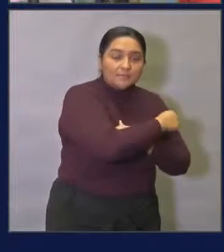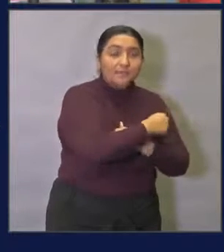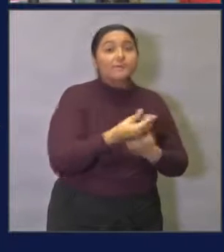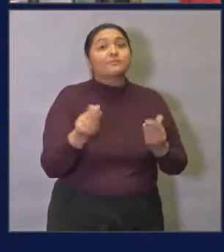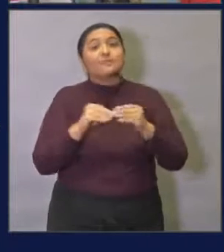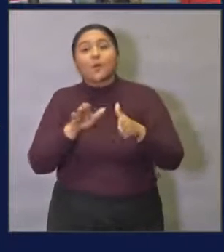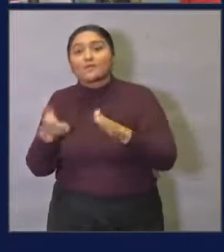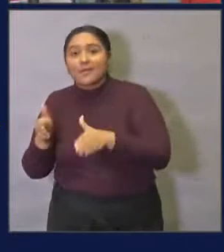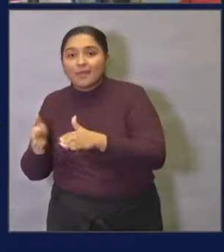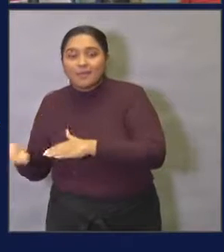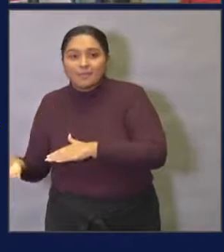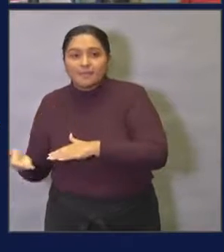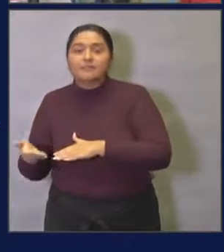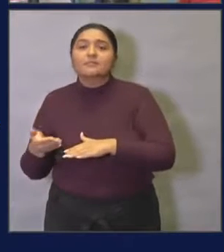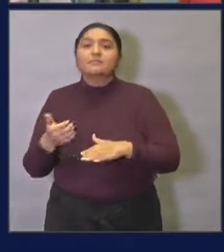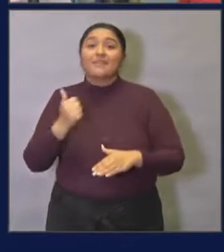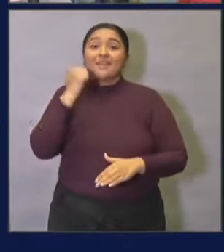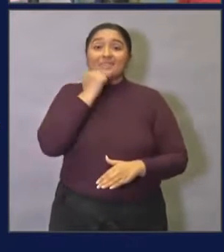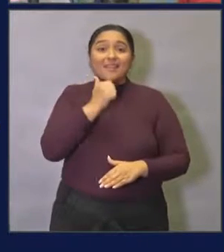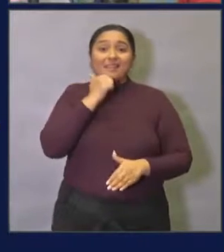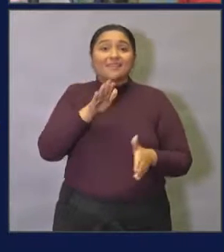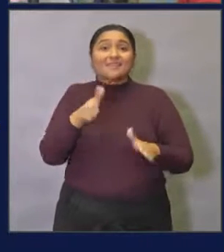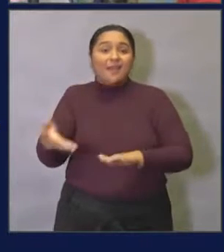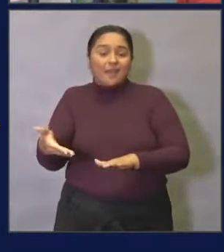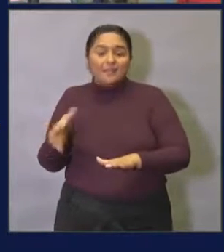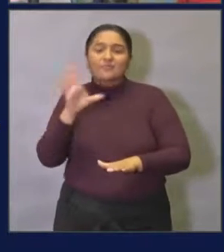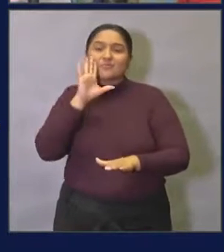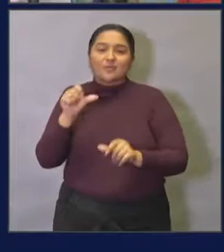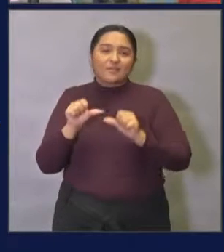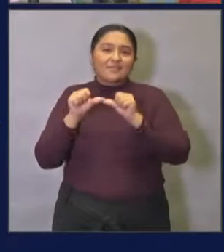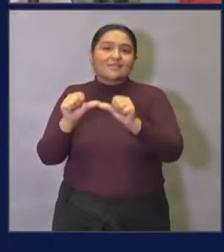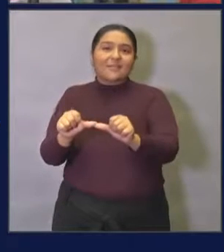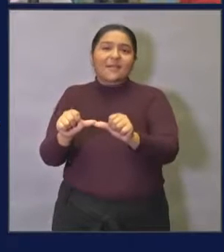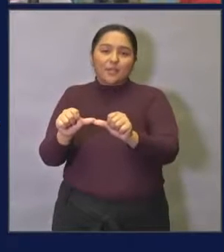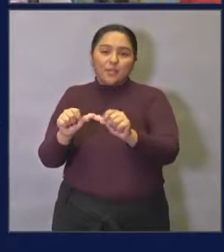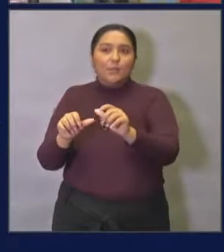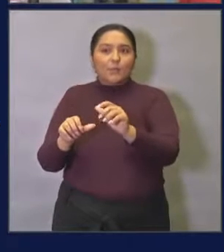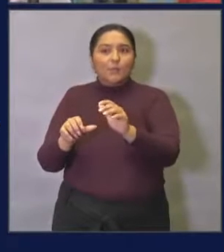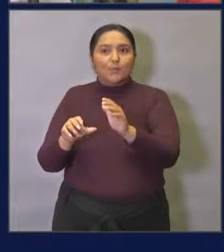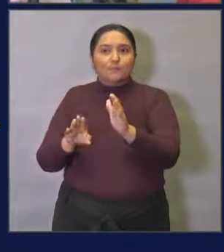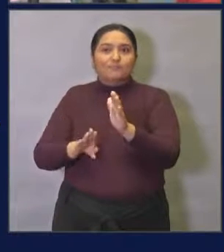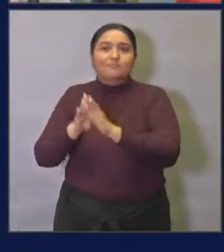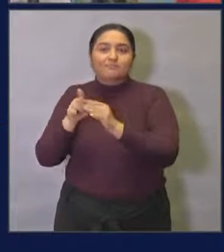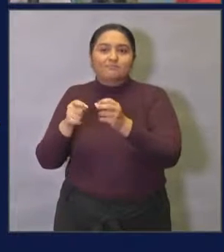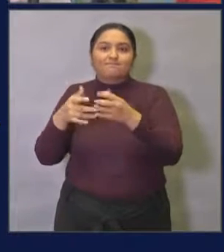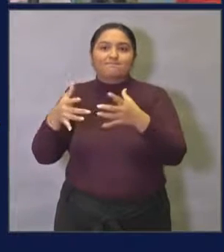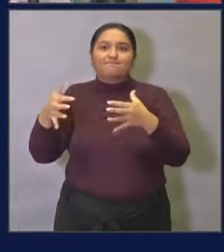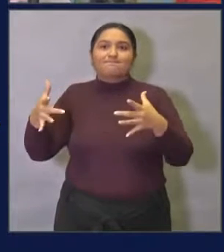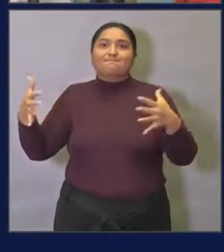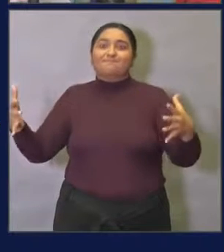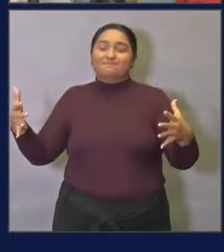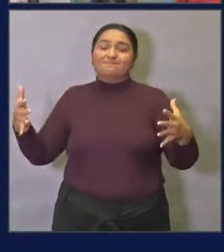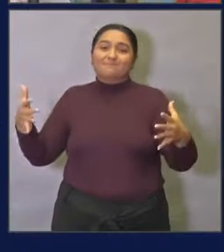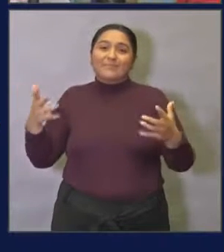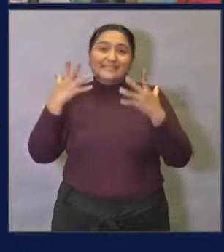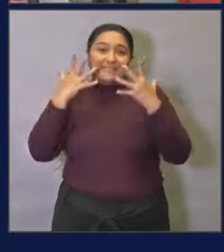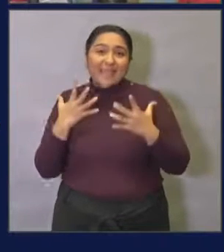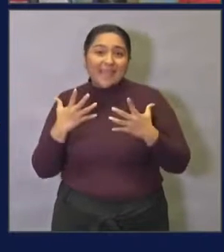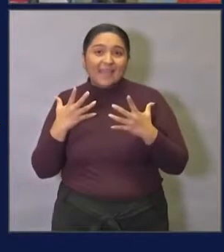fallecimientos diarios permanecerá en su curso de manera muy preocupante y trágica